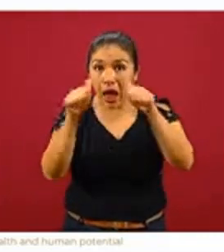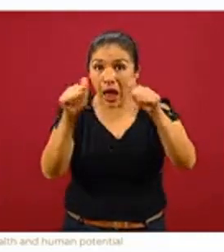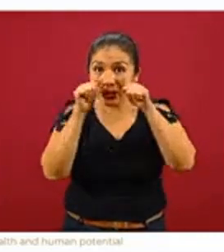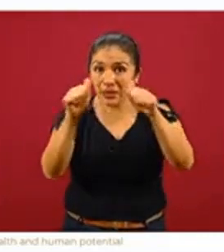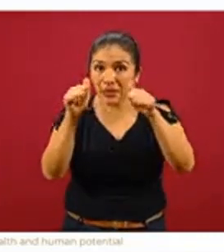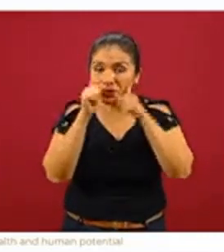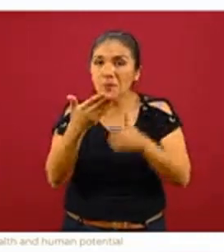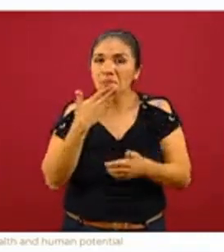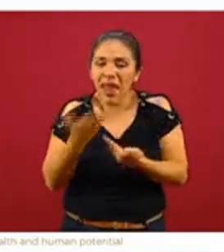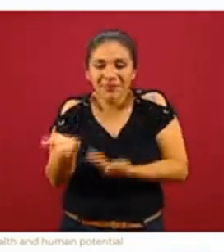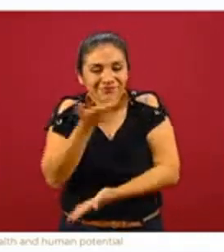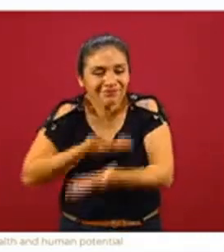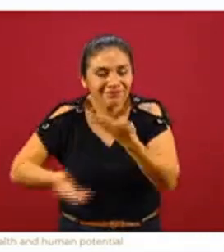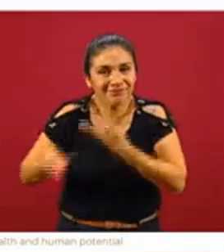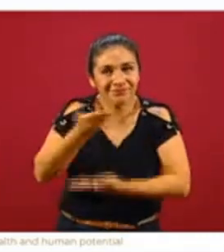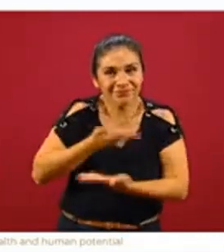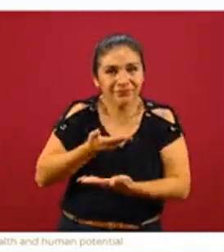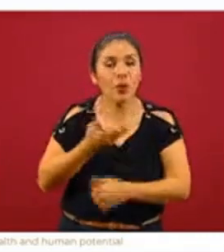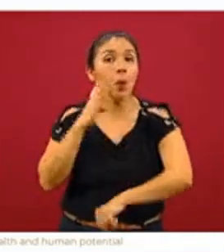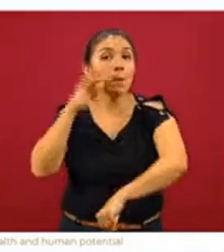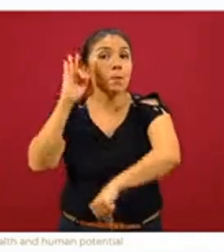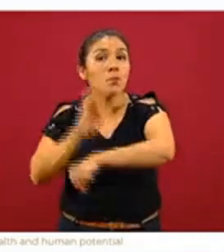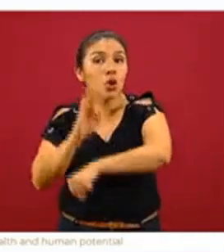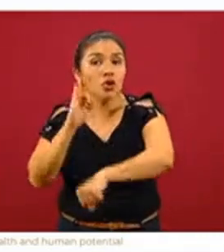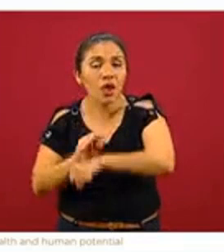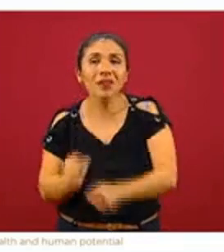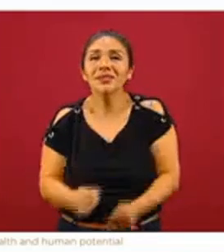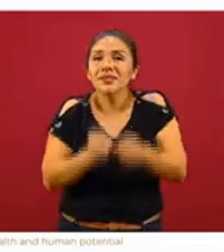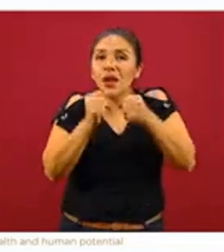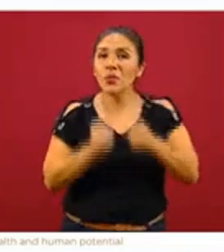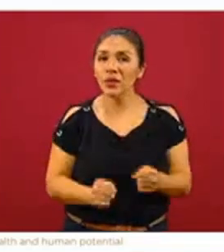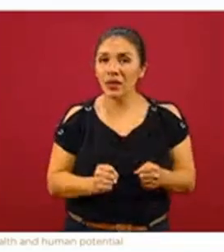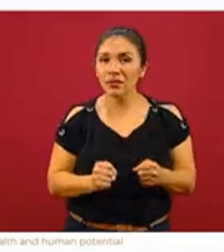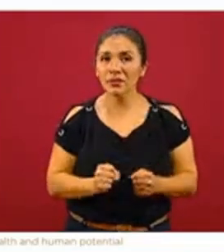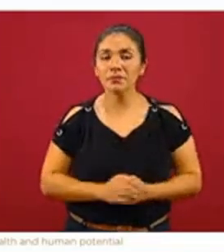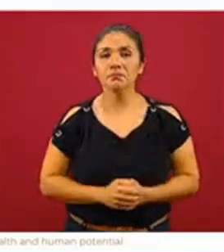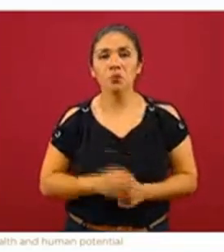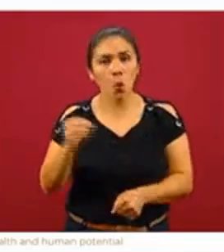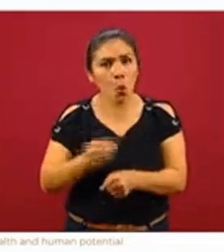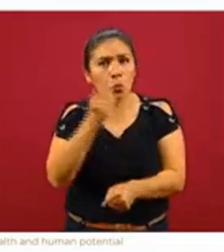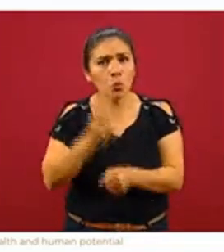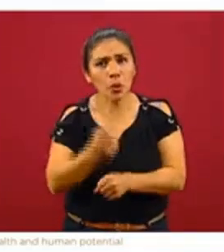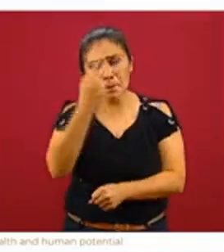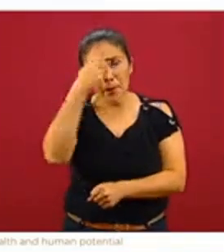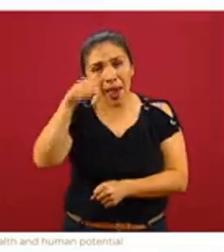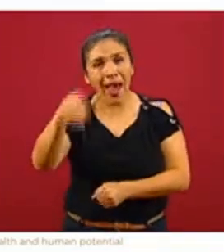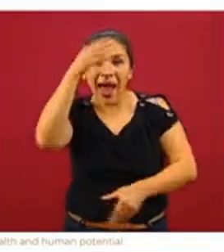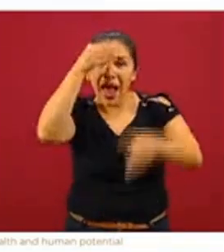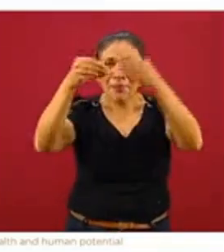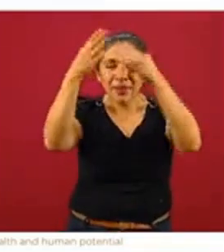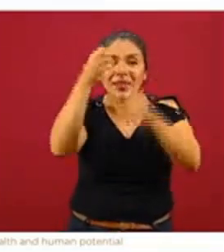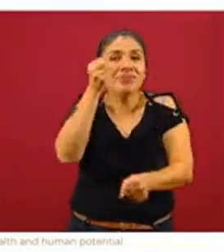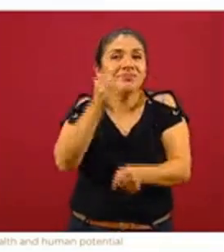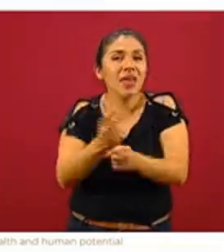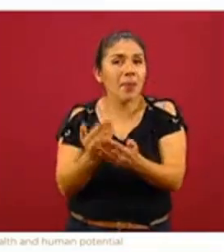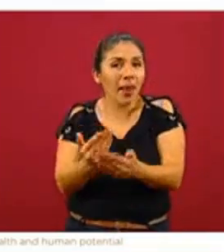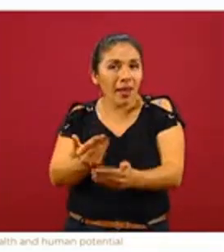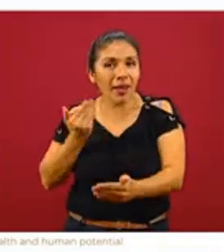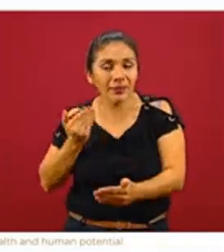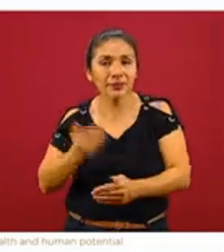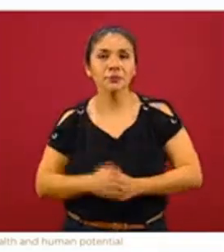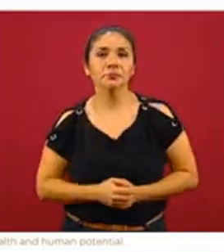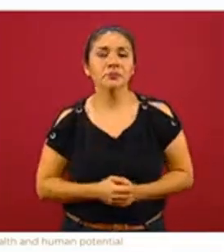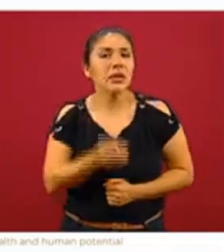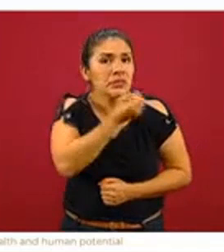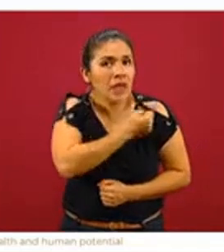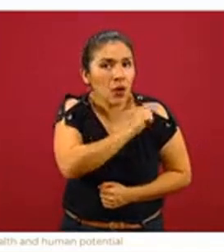receptiva, protección y seguridad, oportunidades para el aprendizaje temprano, buena